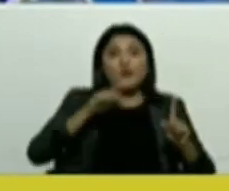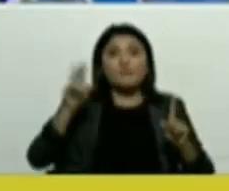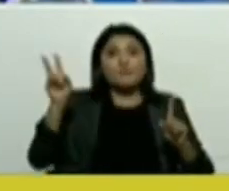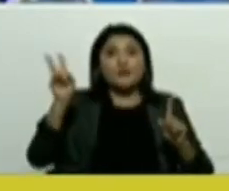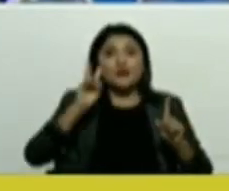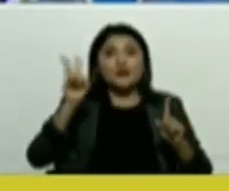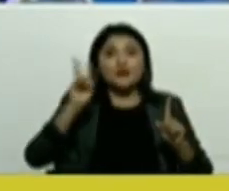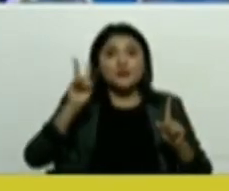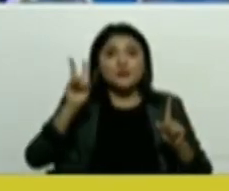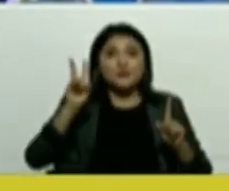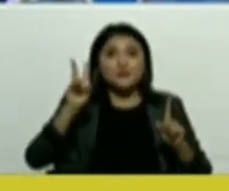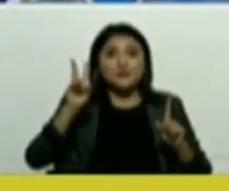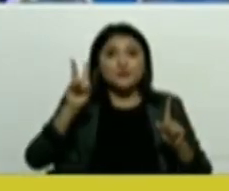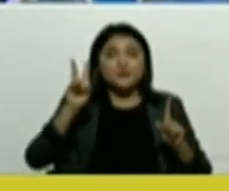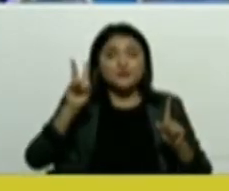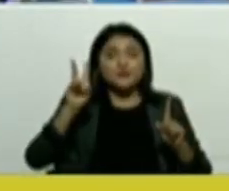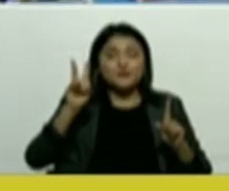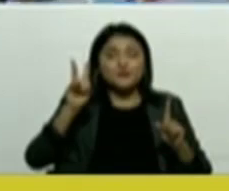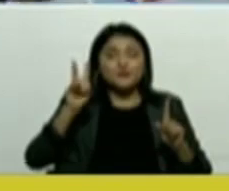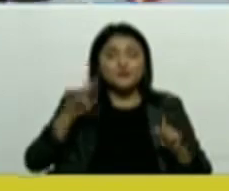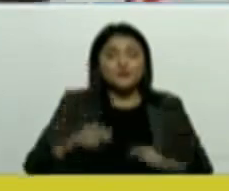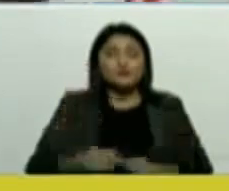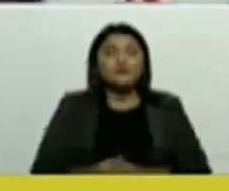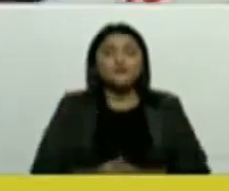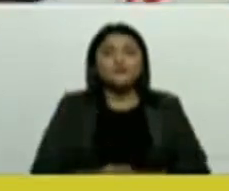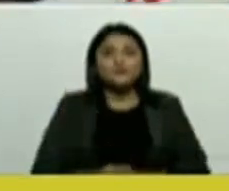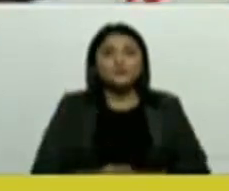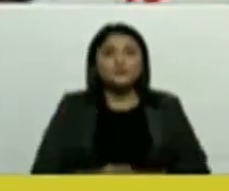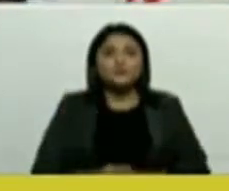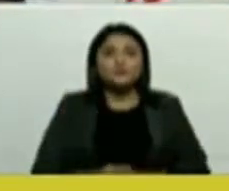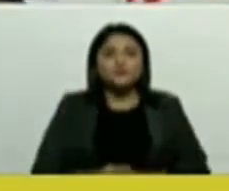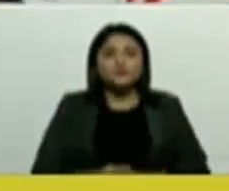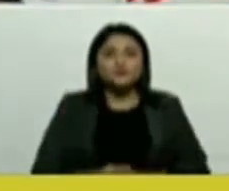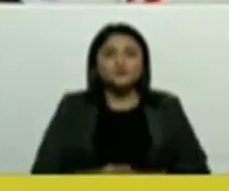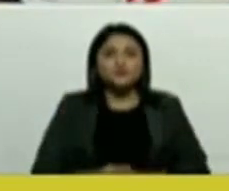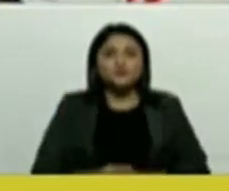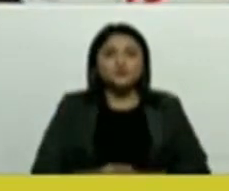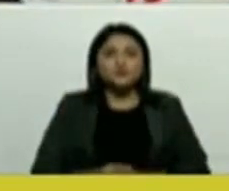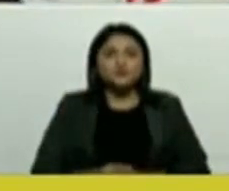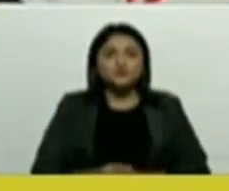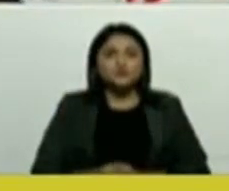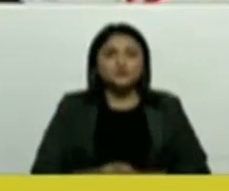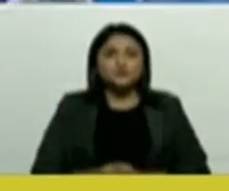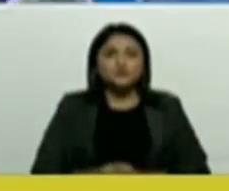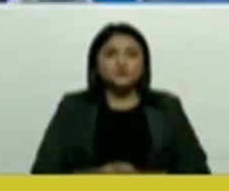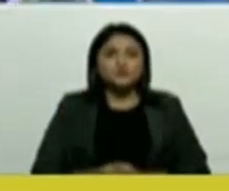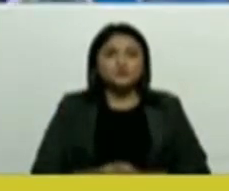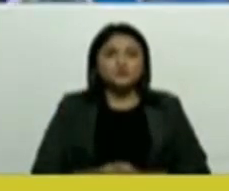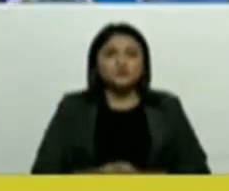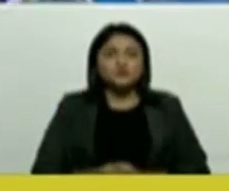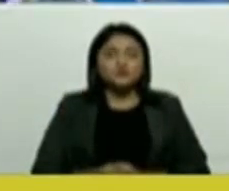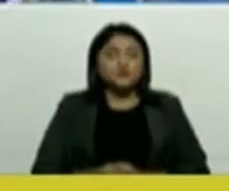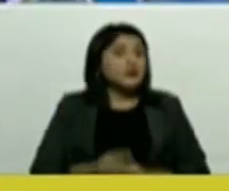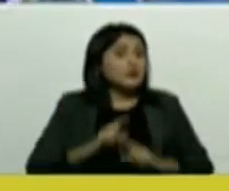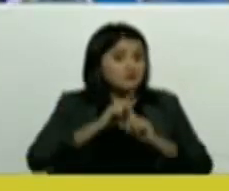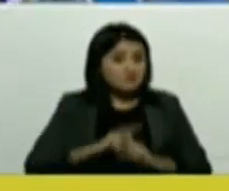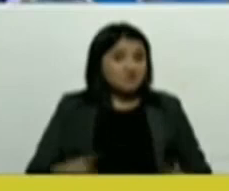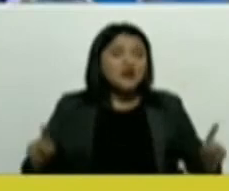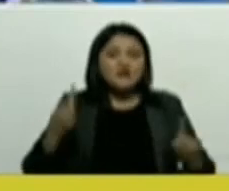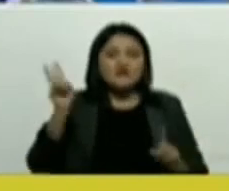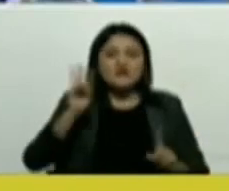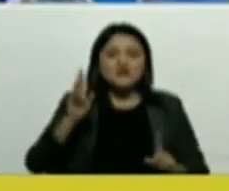de Venezuela y de la República Bolivariana de Venezuela. And that Venezuela has survived. Sin embargo,